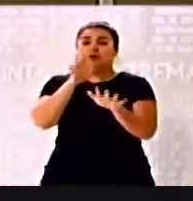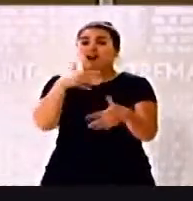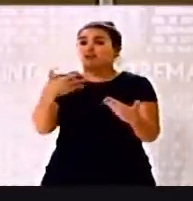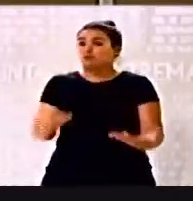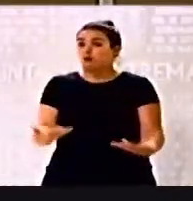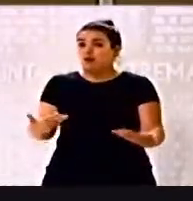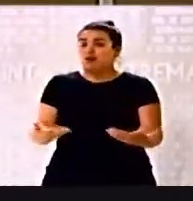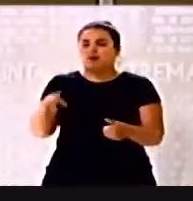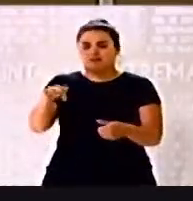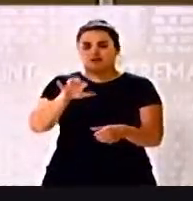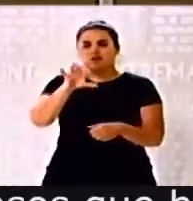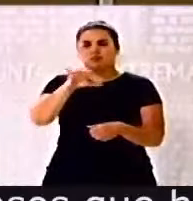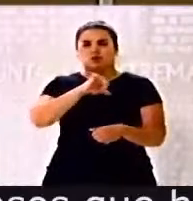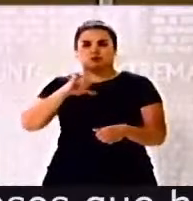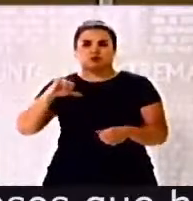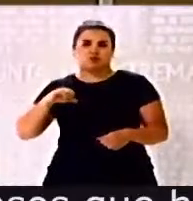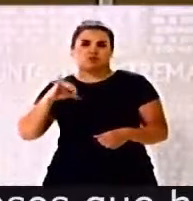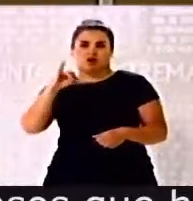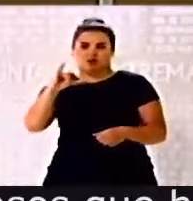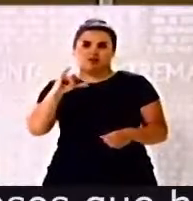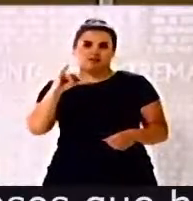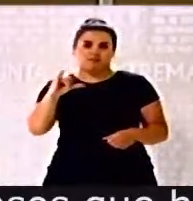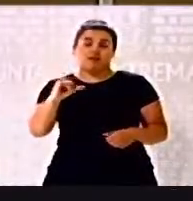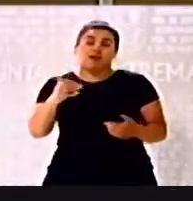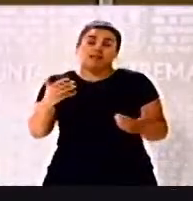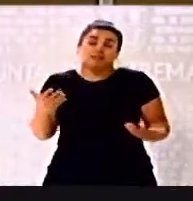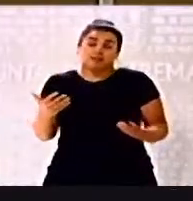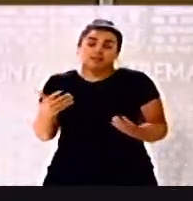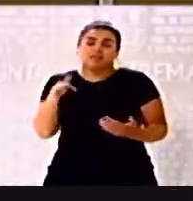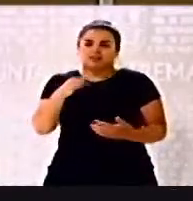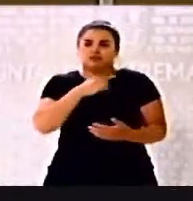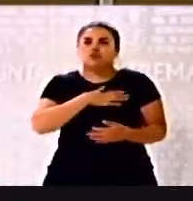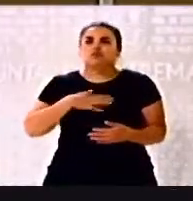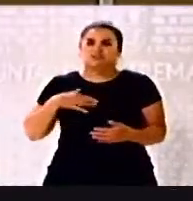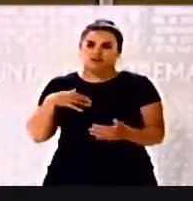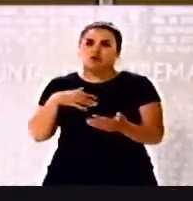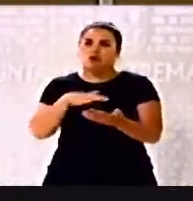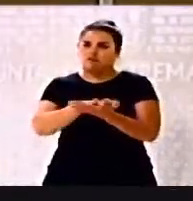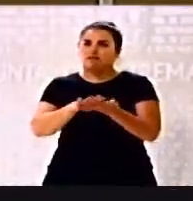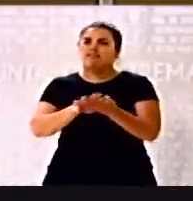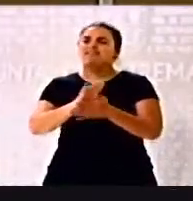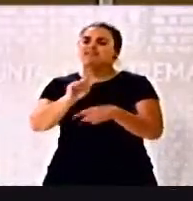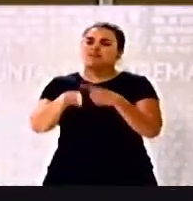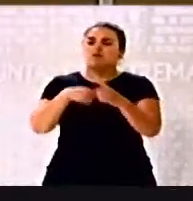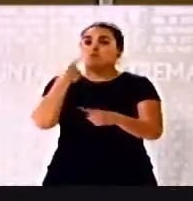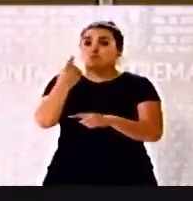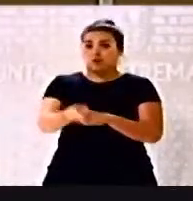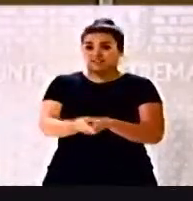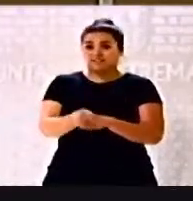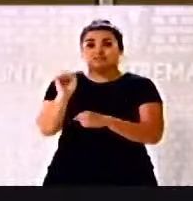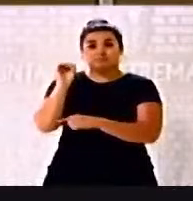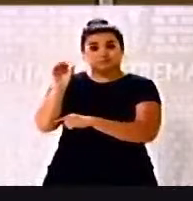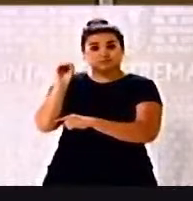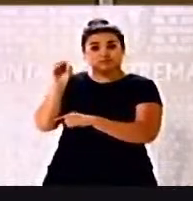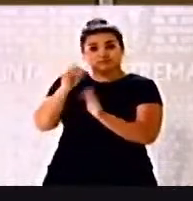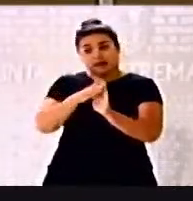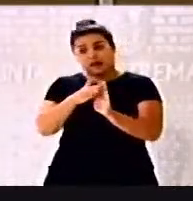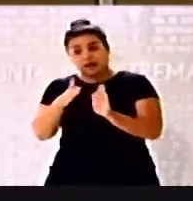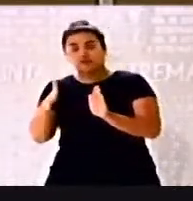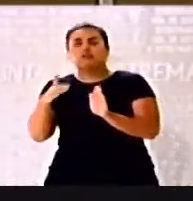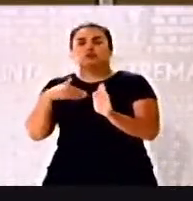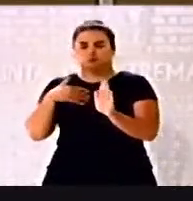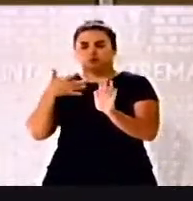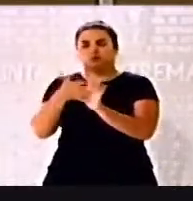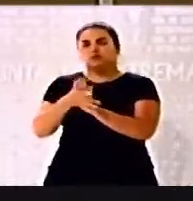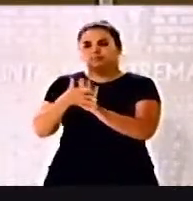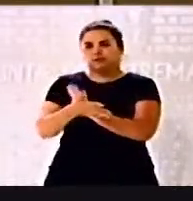momento hay en nuestra comunidad autónoma y a los que me referiré a lo largo de la